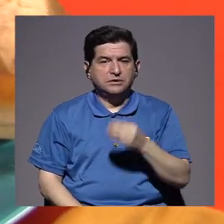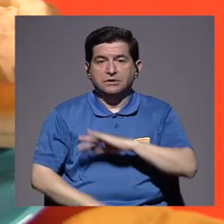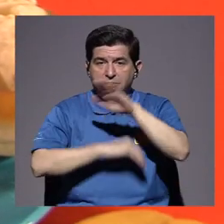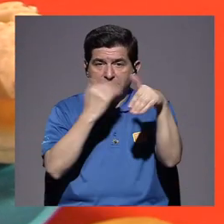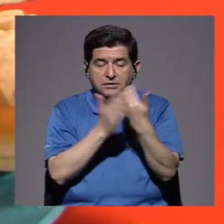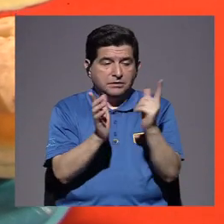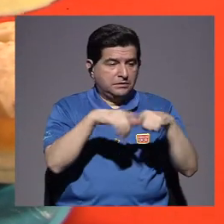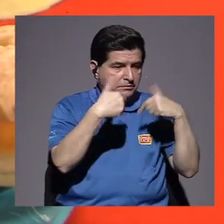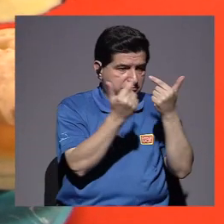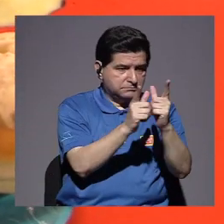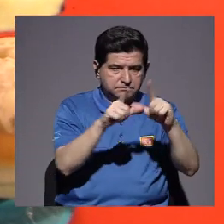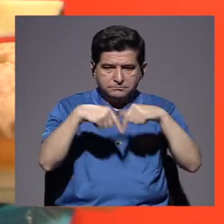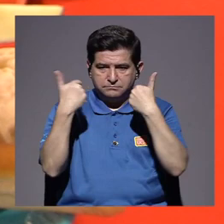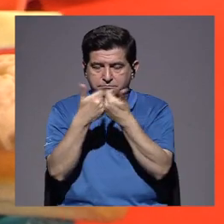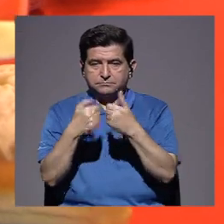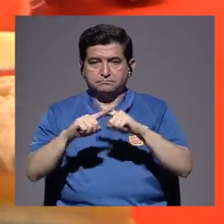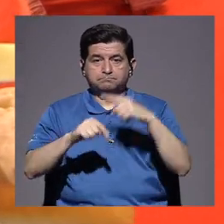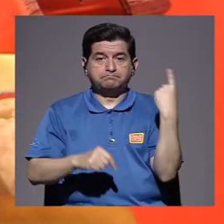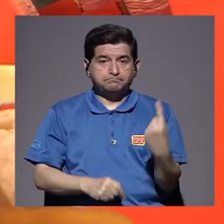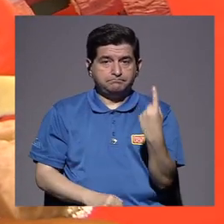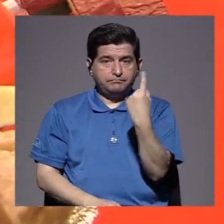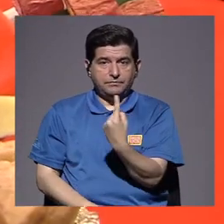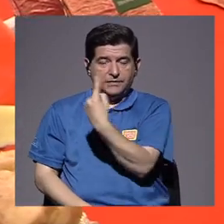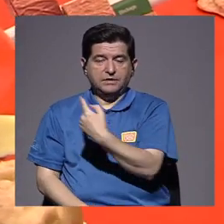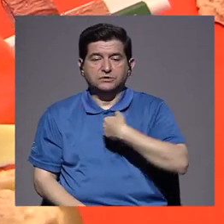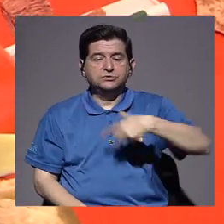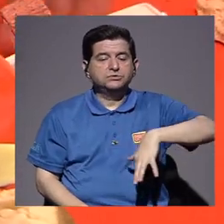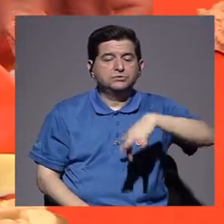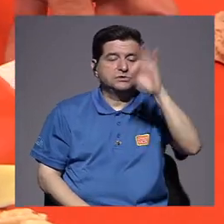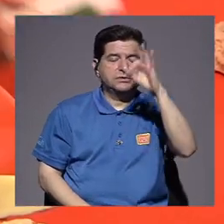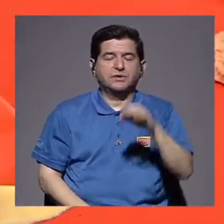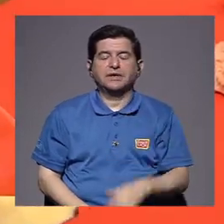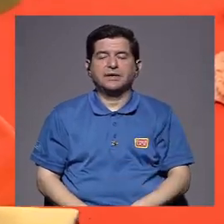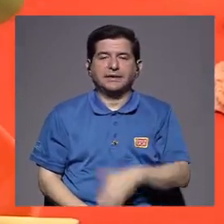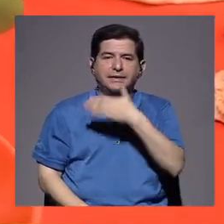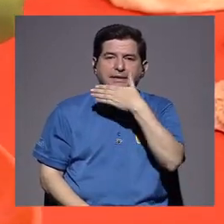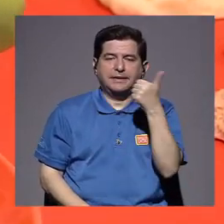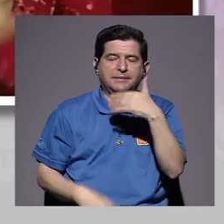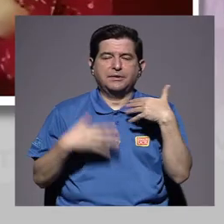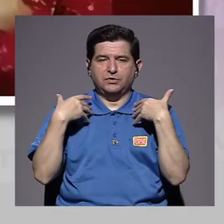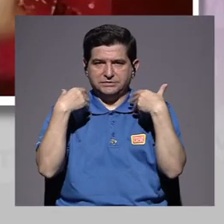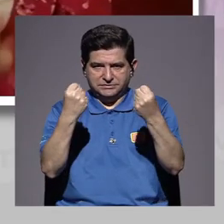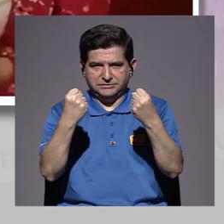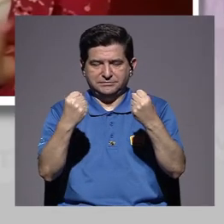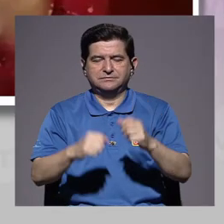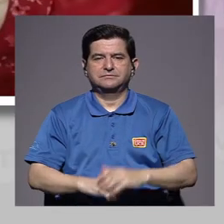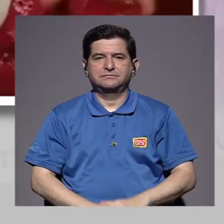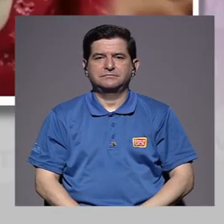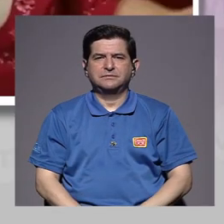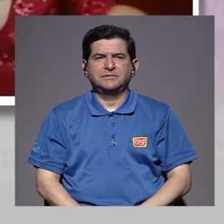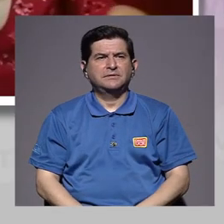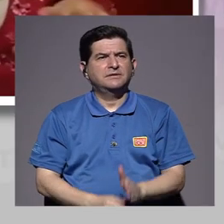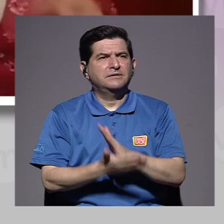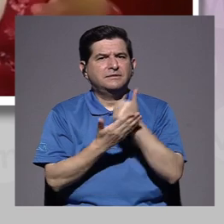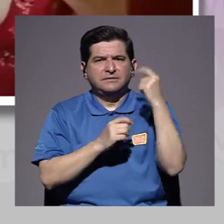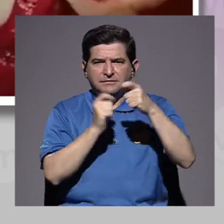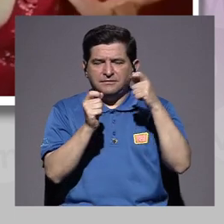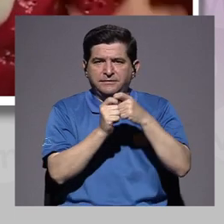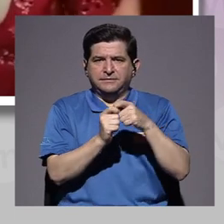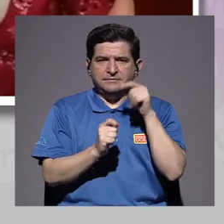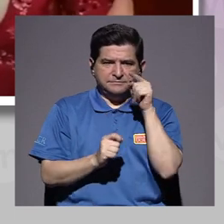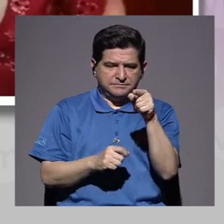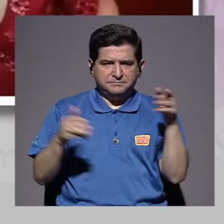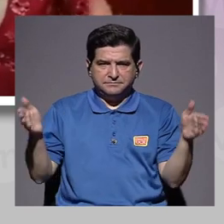todos los grupos, pero de cada grupo de alimentos debo elegir el que sea más saludable. ¿Hay algo en específico que ustedes